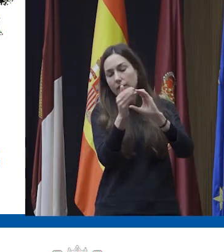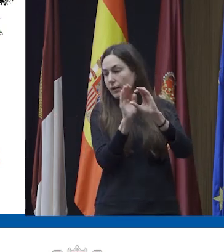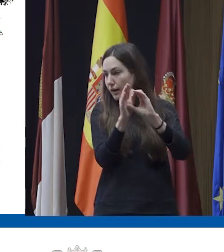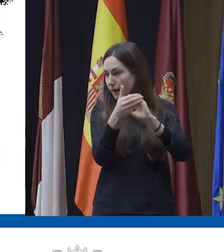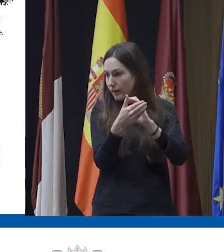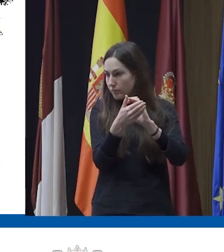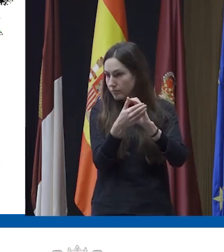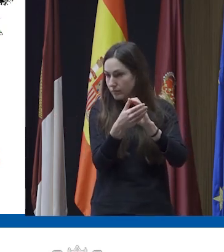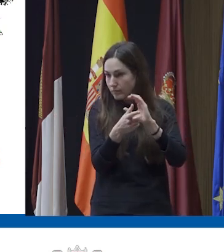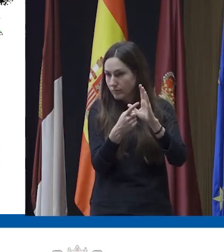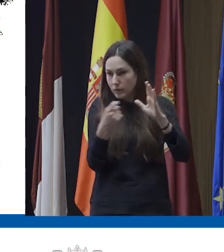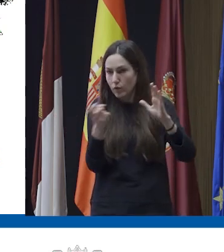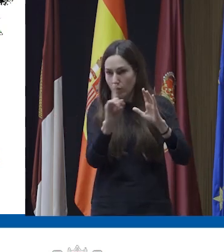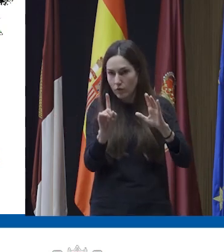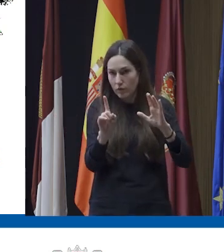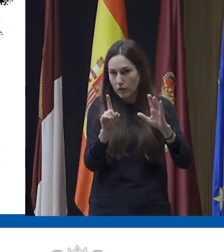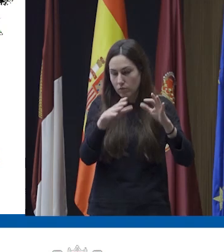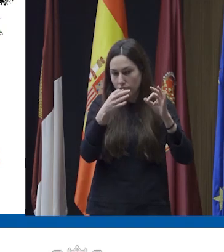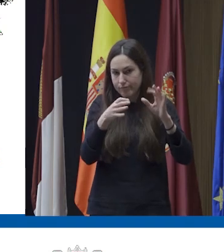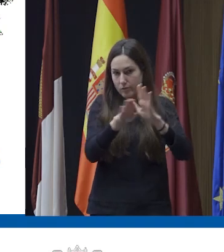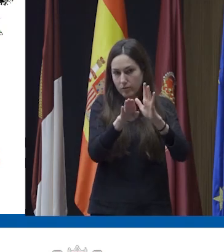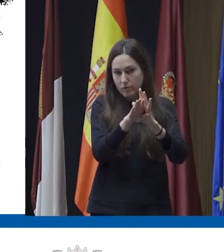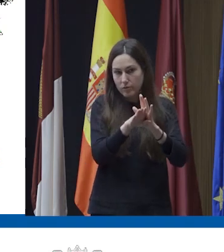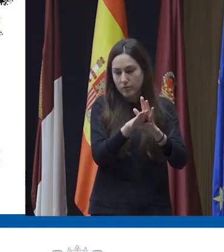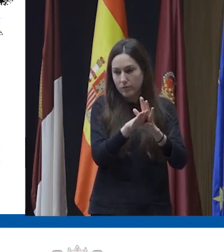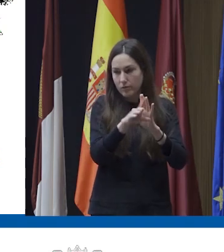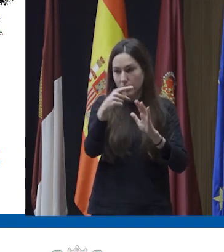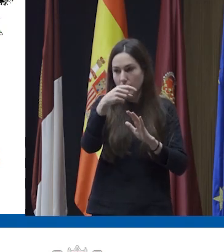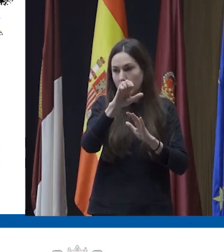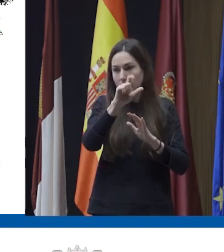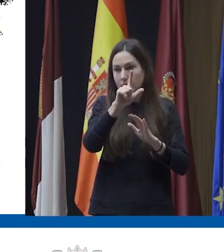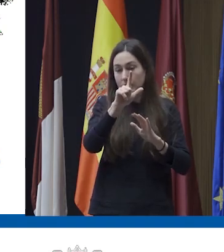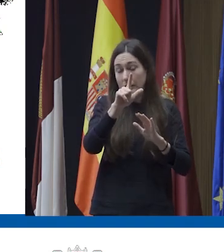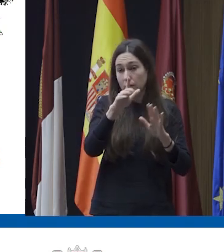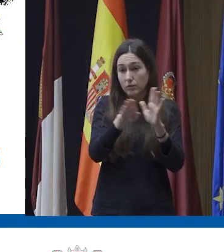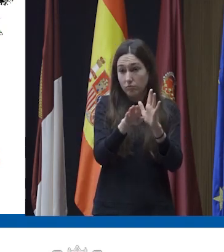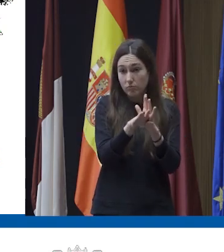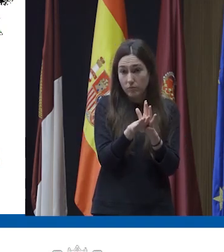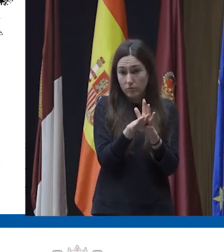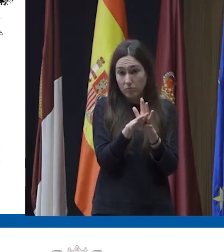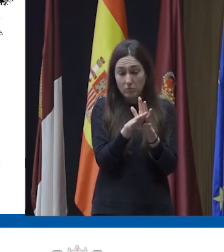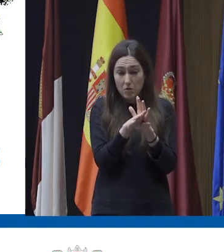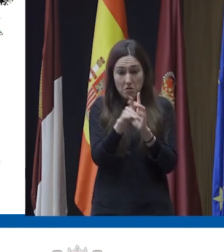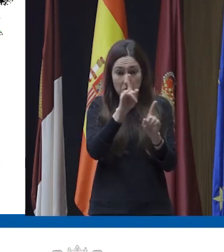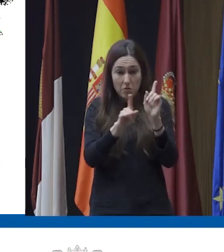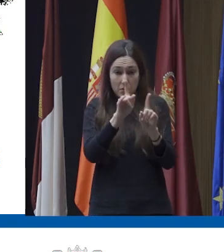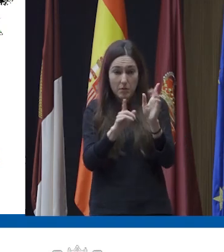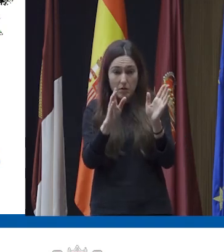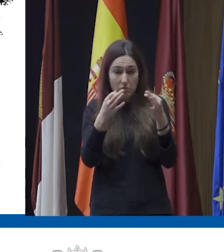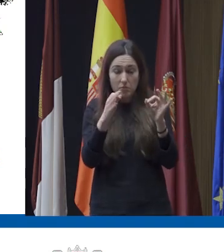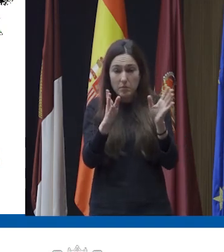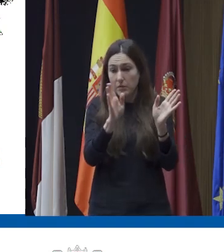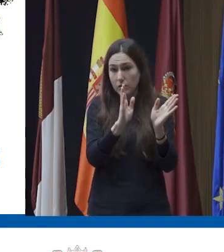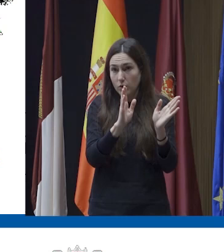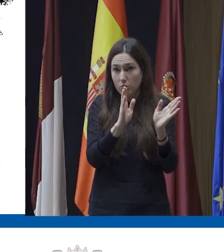siempre y el gel lo seguimos teniendo siempre y no nos va a dar ningún problema. Lo único que tenemos